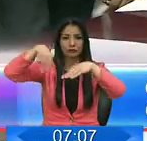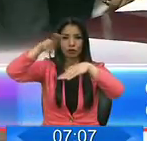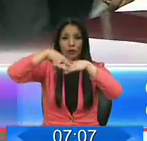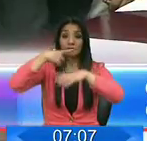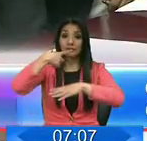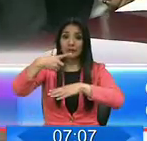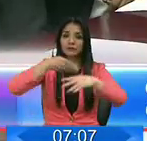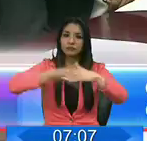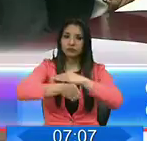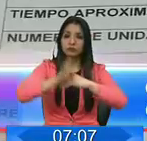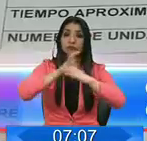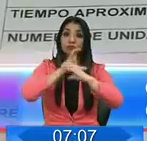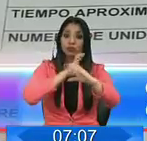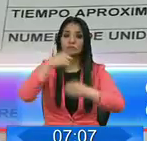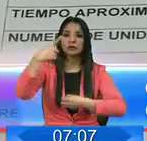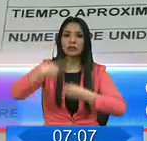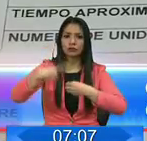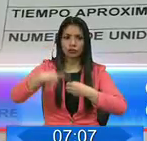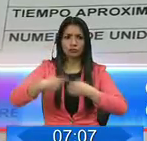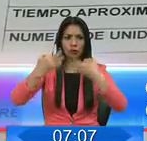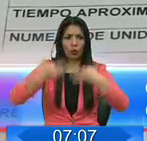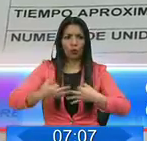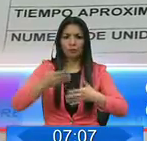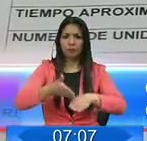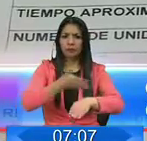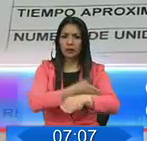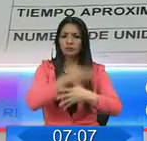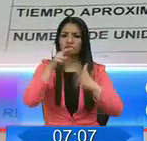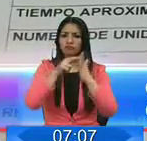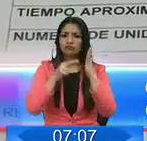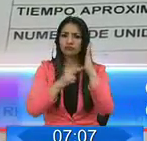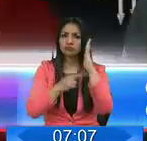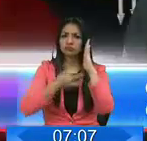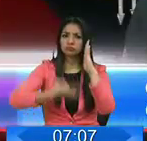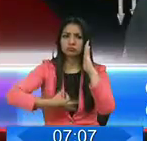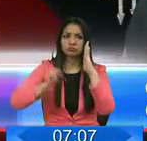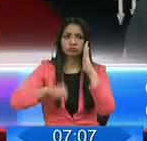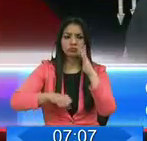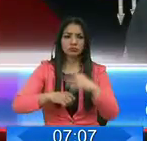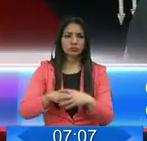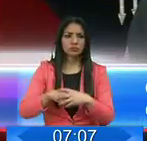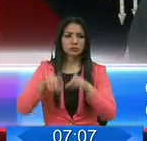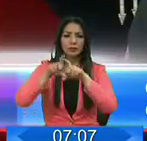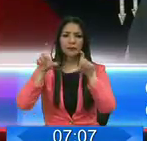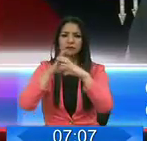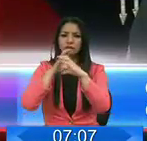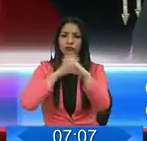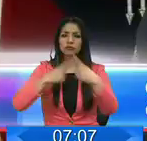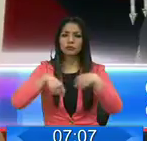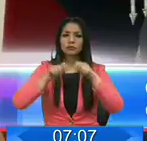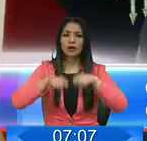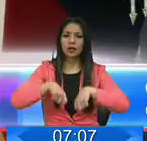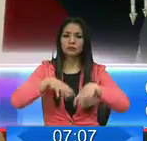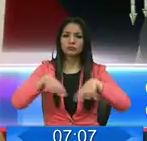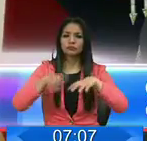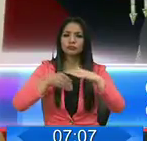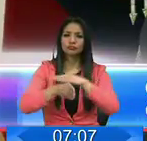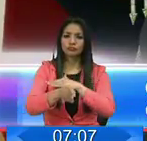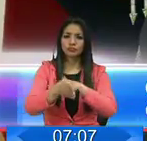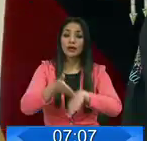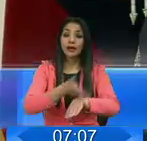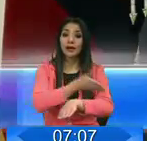ingresan hacia Quito cumplen con todos los requerimientos legales para hacerlo. Las operadoras tienen contratos de operación que fueron